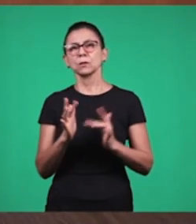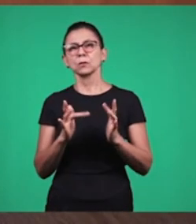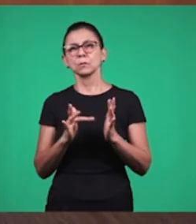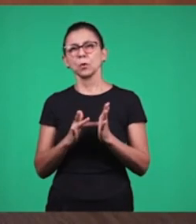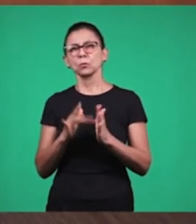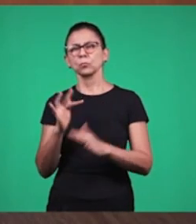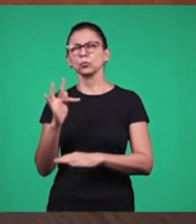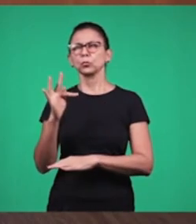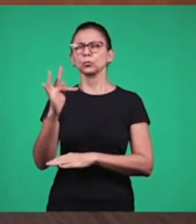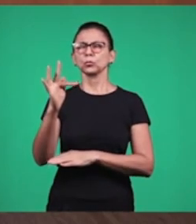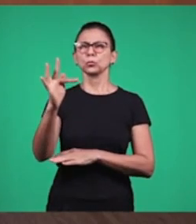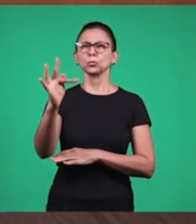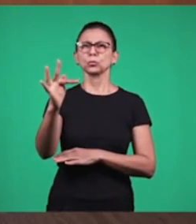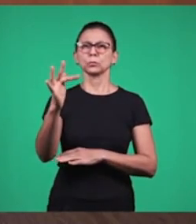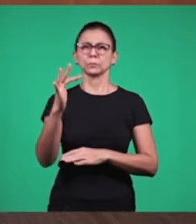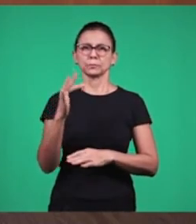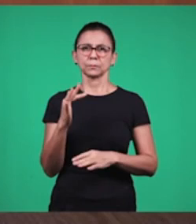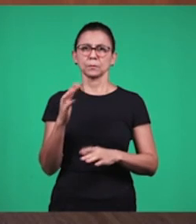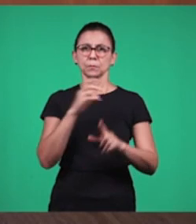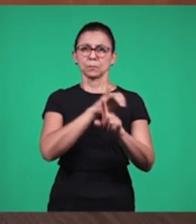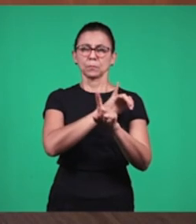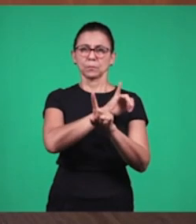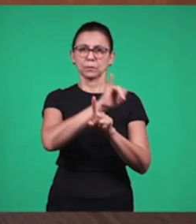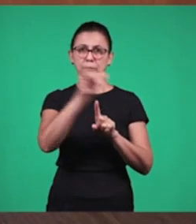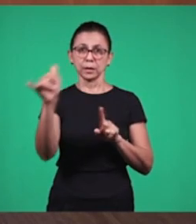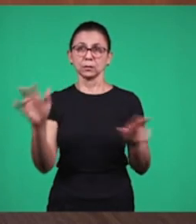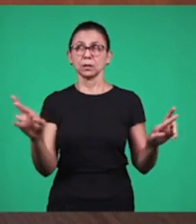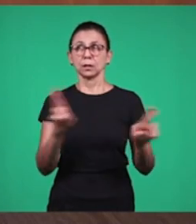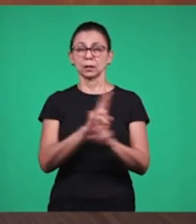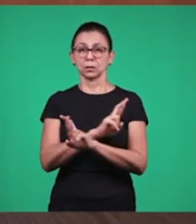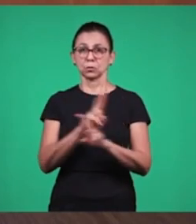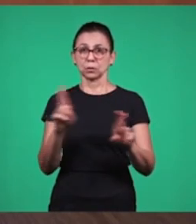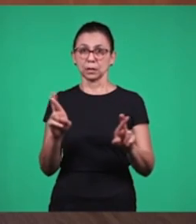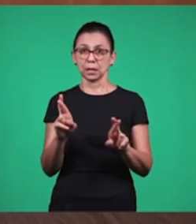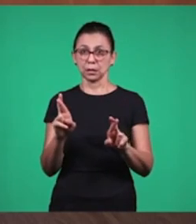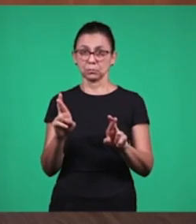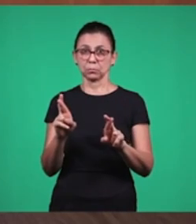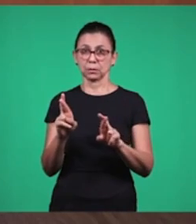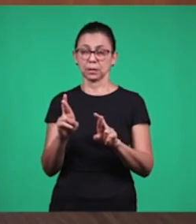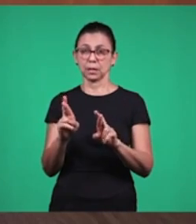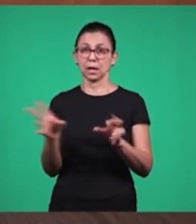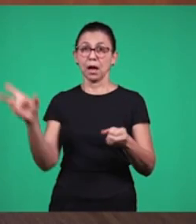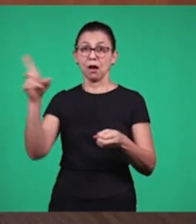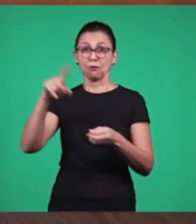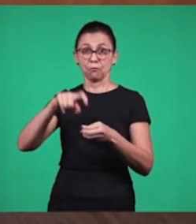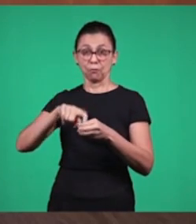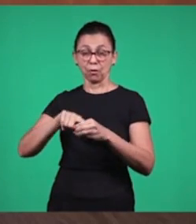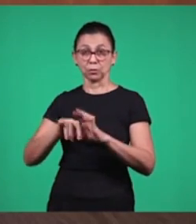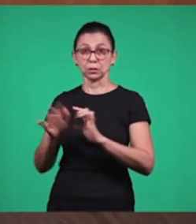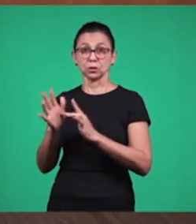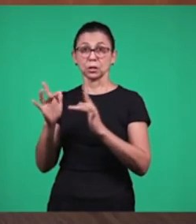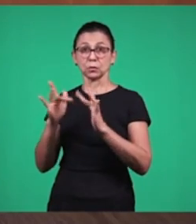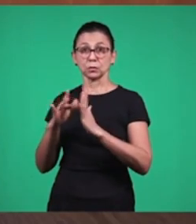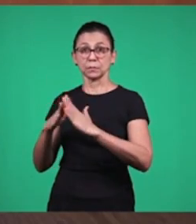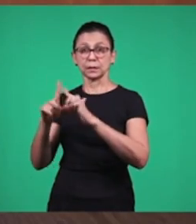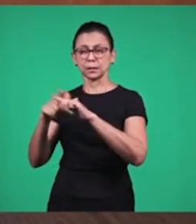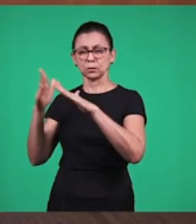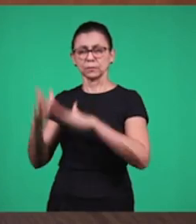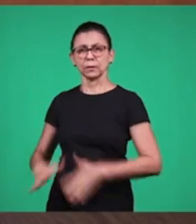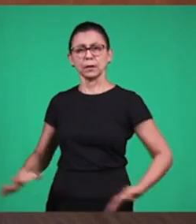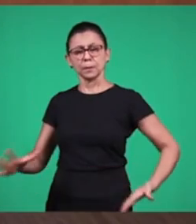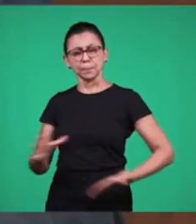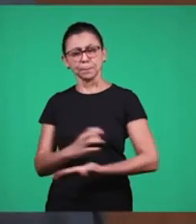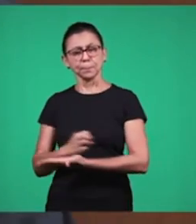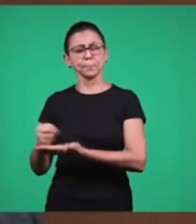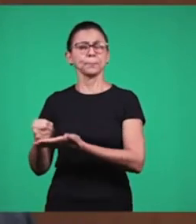profético, relacionado al regreso para buscar a su iglesia, su regreso, y